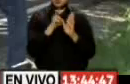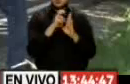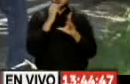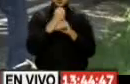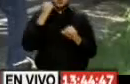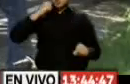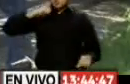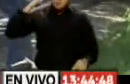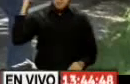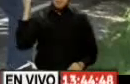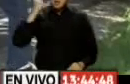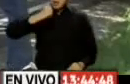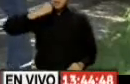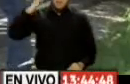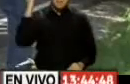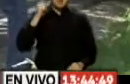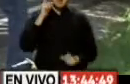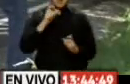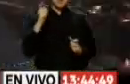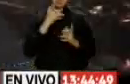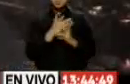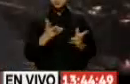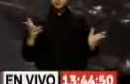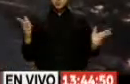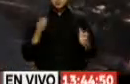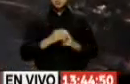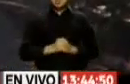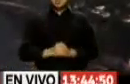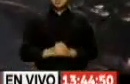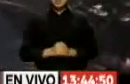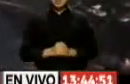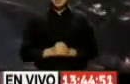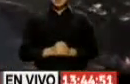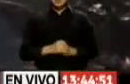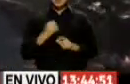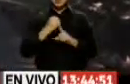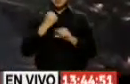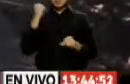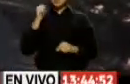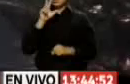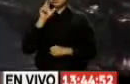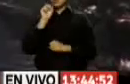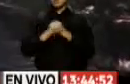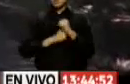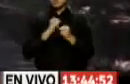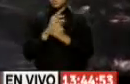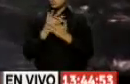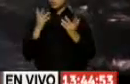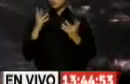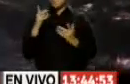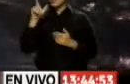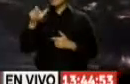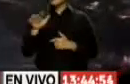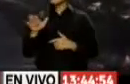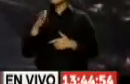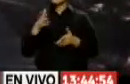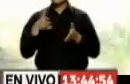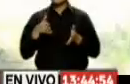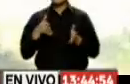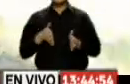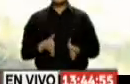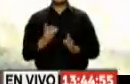llevaba escondido y comenzó a apuñalar a los pasajeros. El agresor tiene 30 años y sería originario de